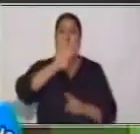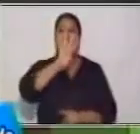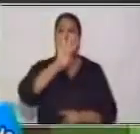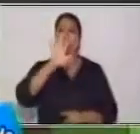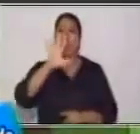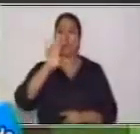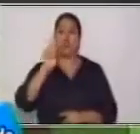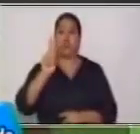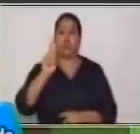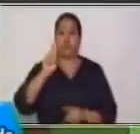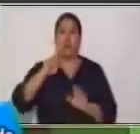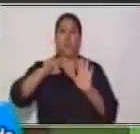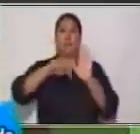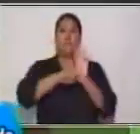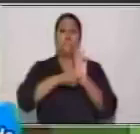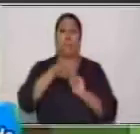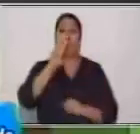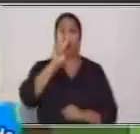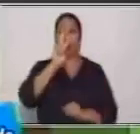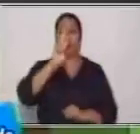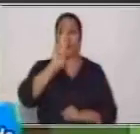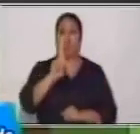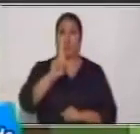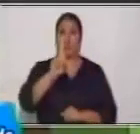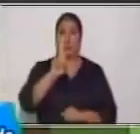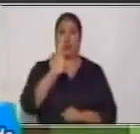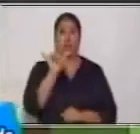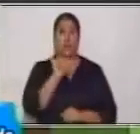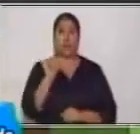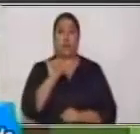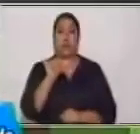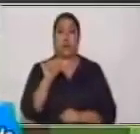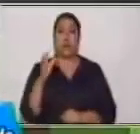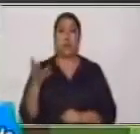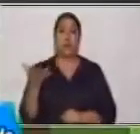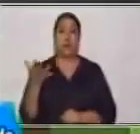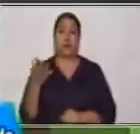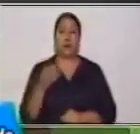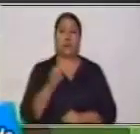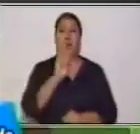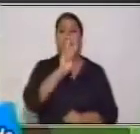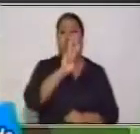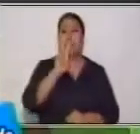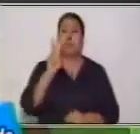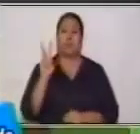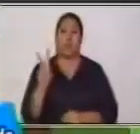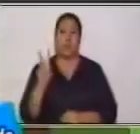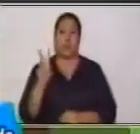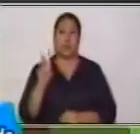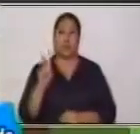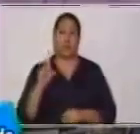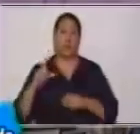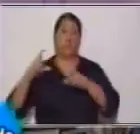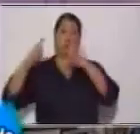45R menos 12R es igual a 32 por